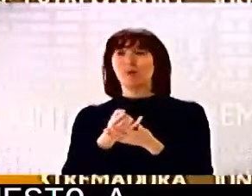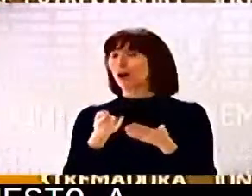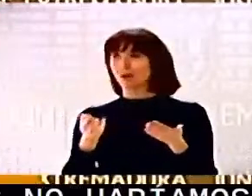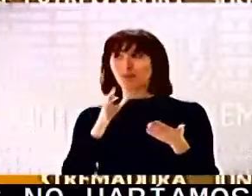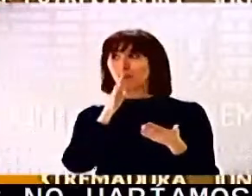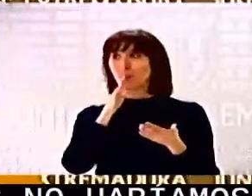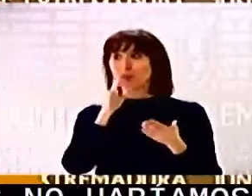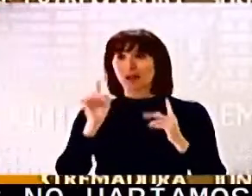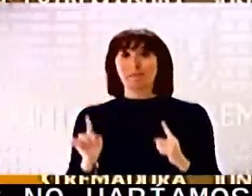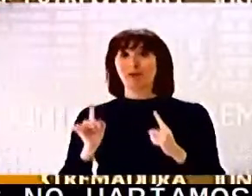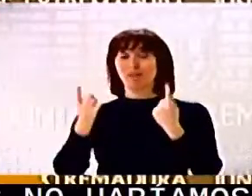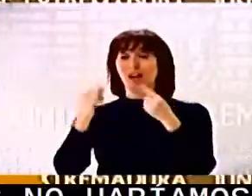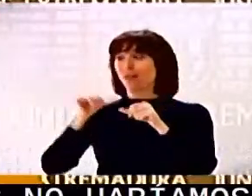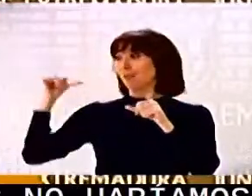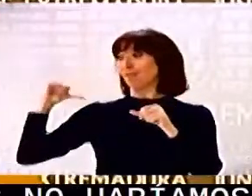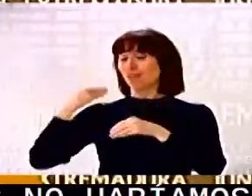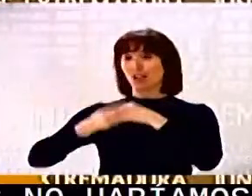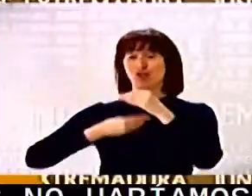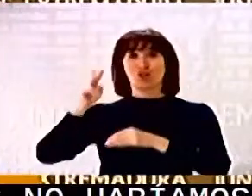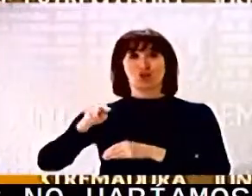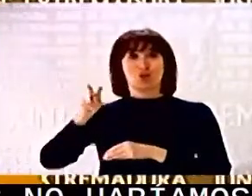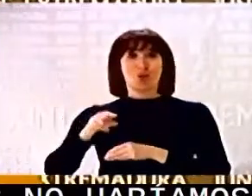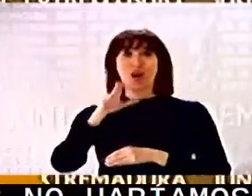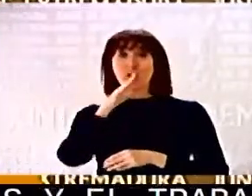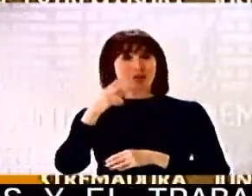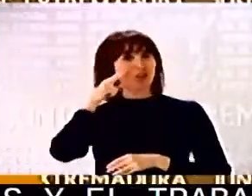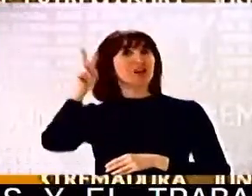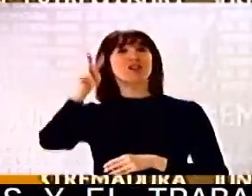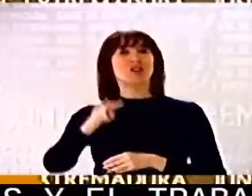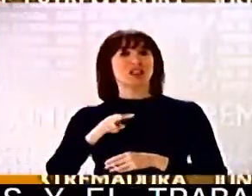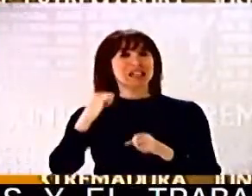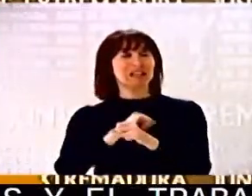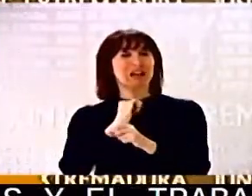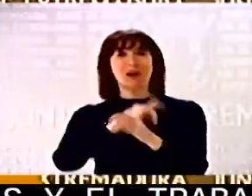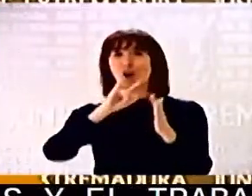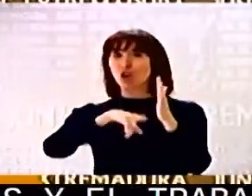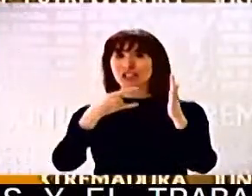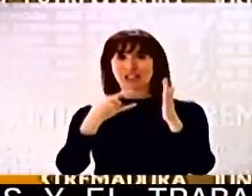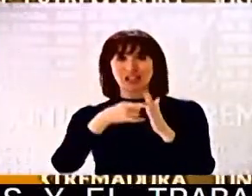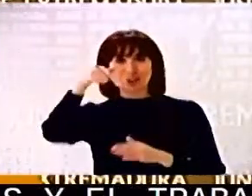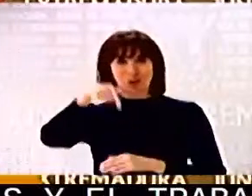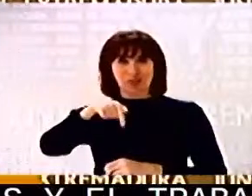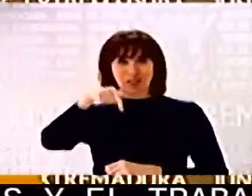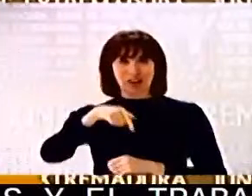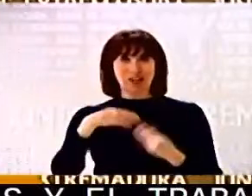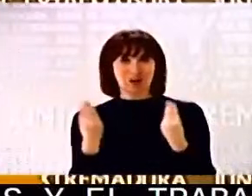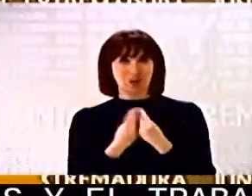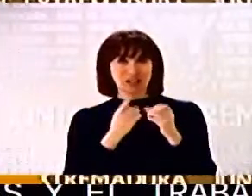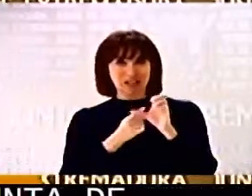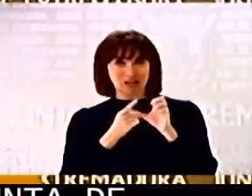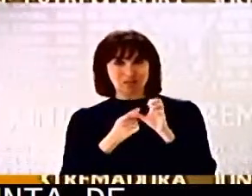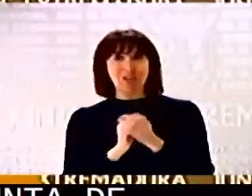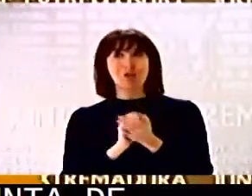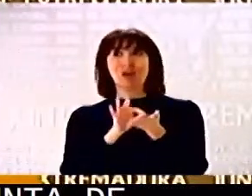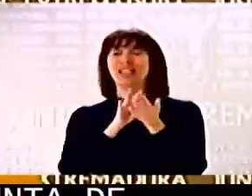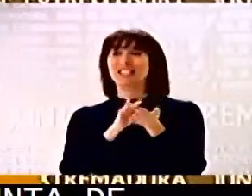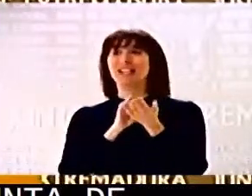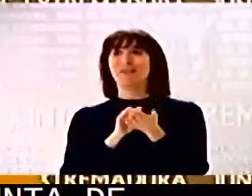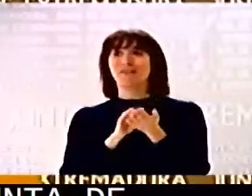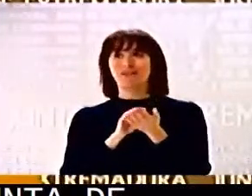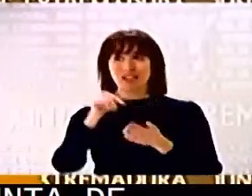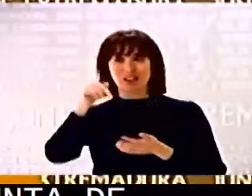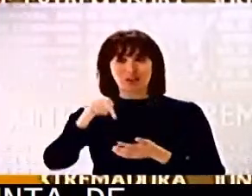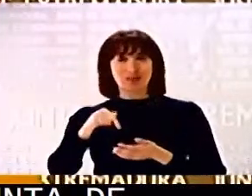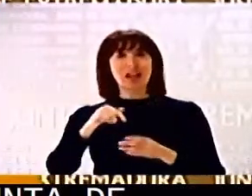hecho esto nunca y quiero reconocer así el trabajo de todos los técnicos de aquí, de la Junta de Extremadura, del Servicio Audiovisual y,